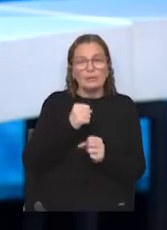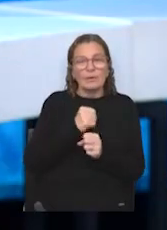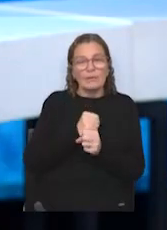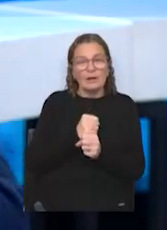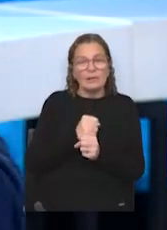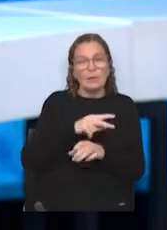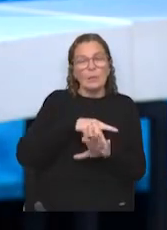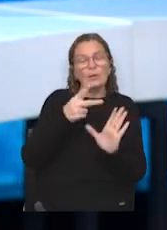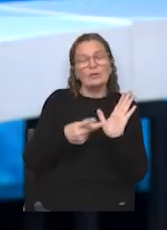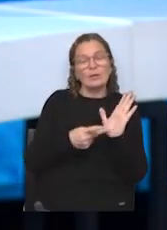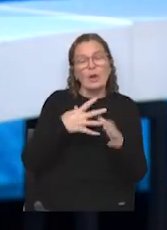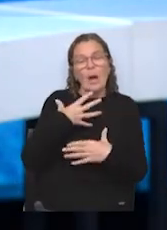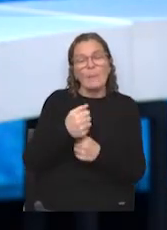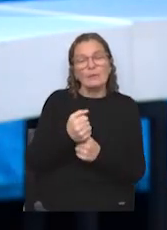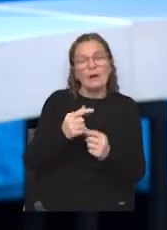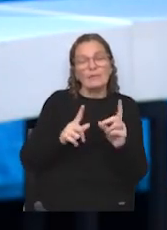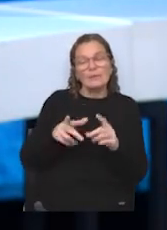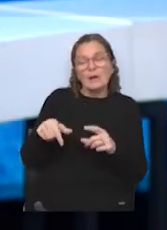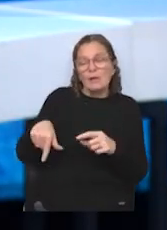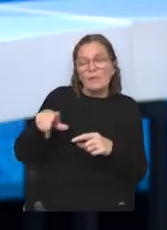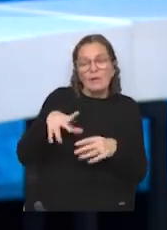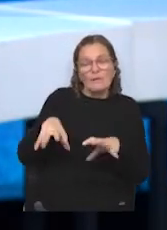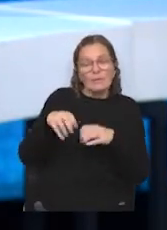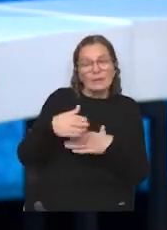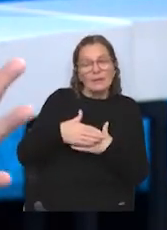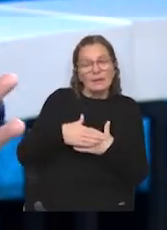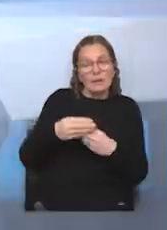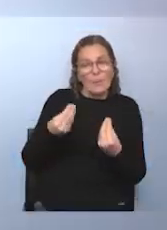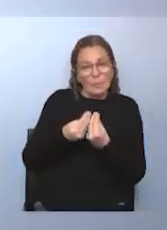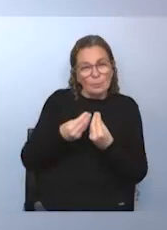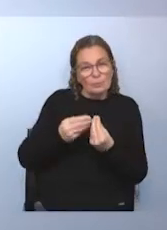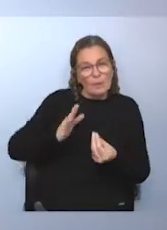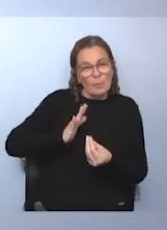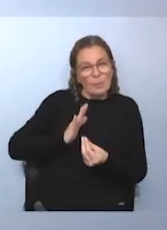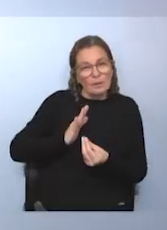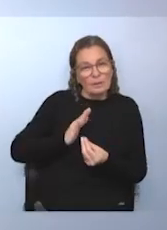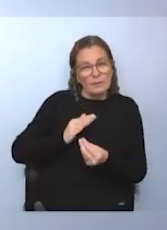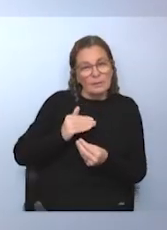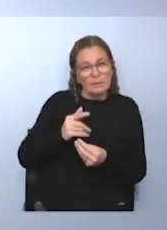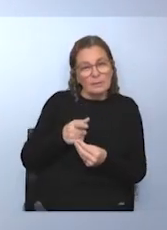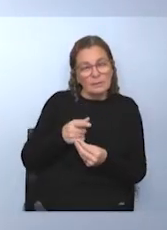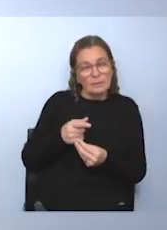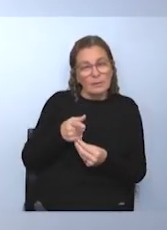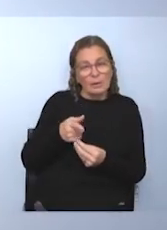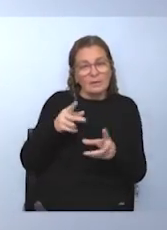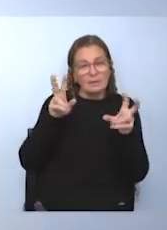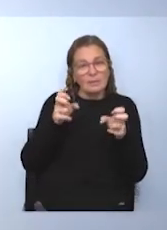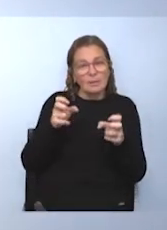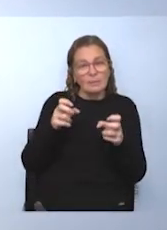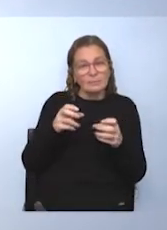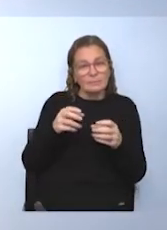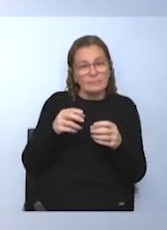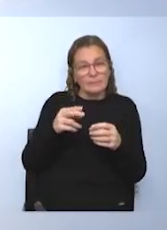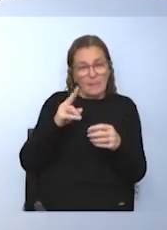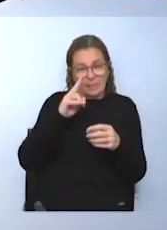sostienen estos proyectos porque muchas veces eran las vecinas los vecinos muchos proyectos eran mujeres que estaban al frente cómo está ese tema Hoy